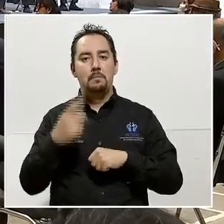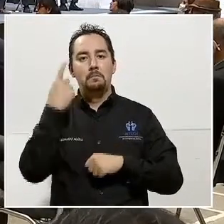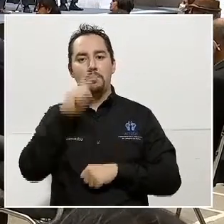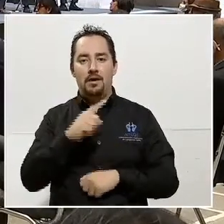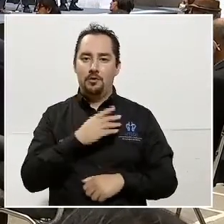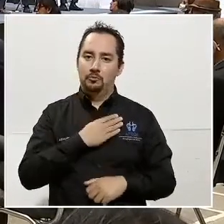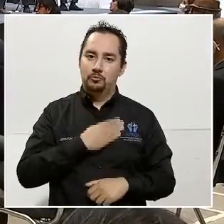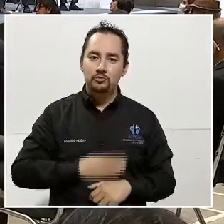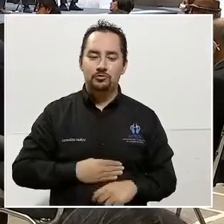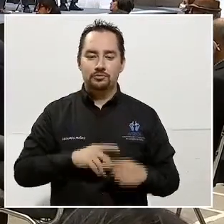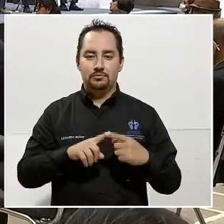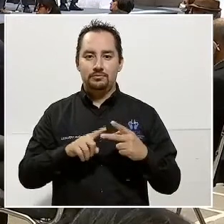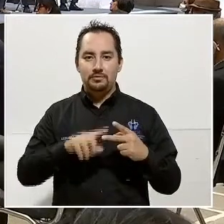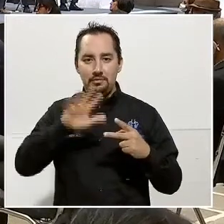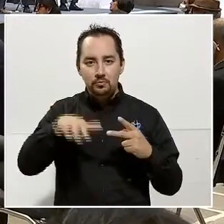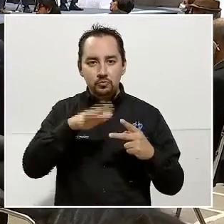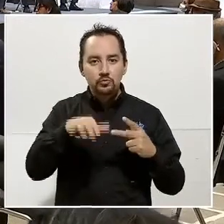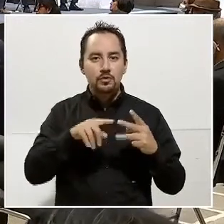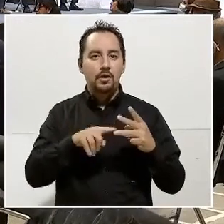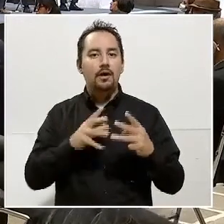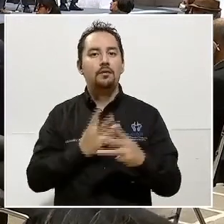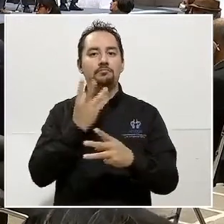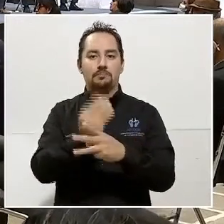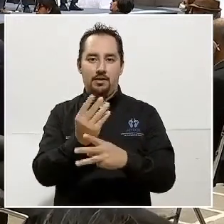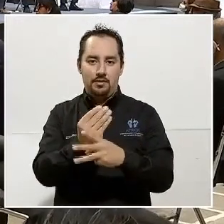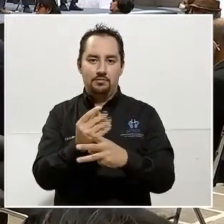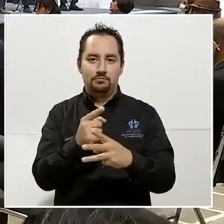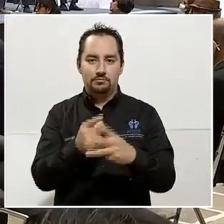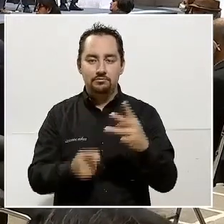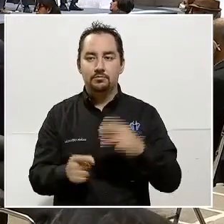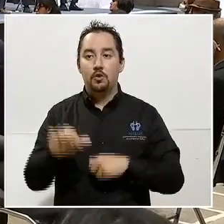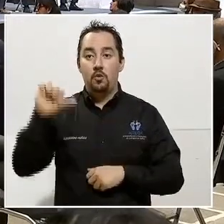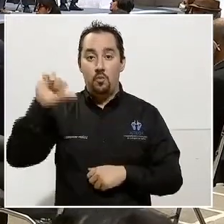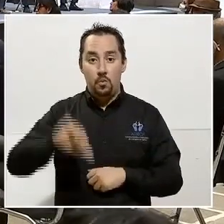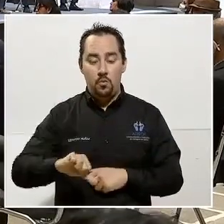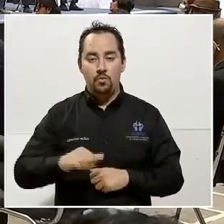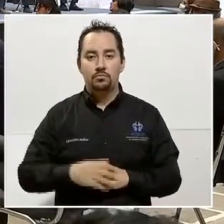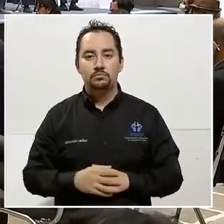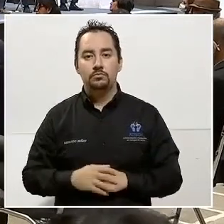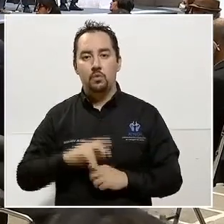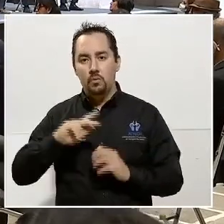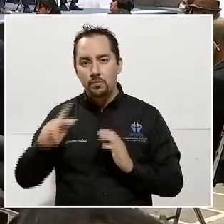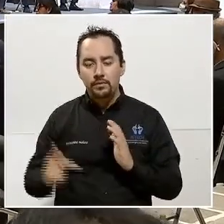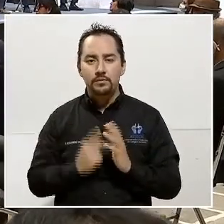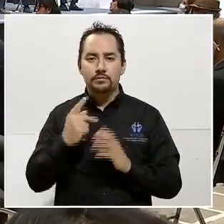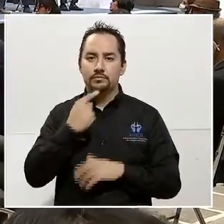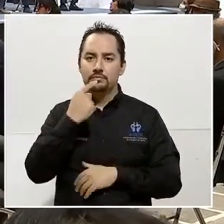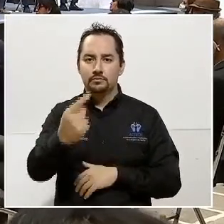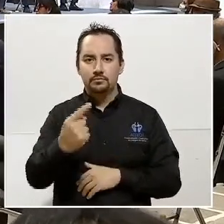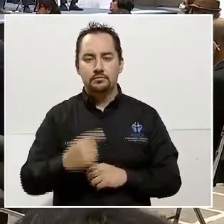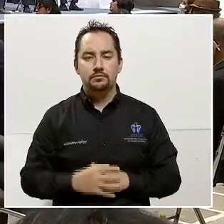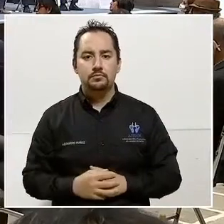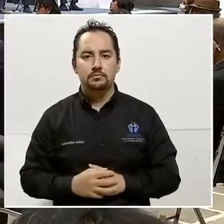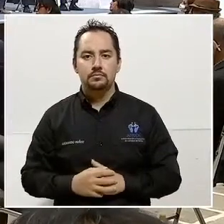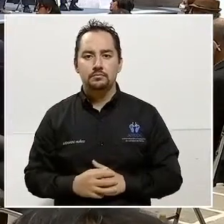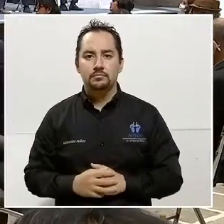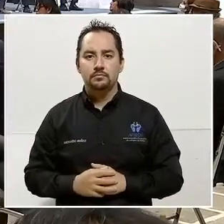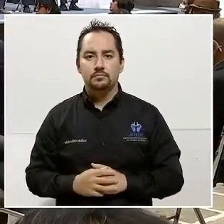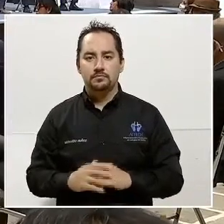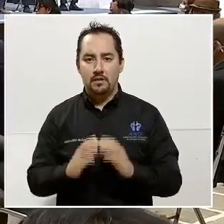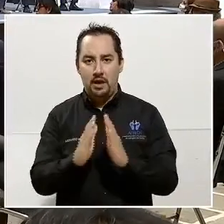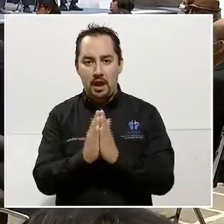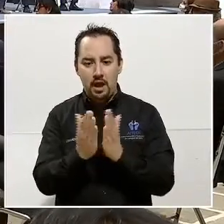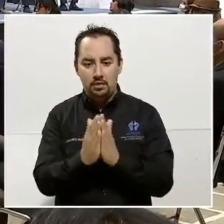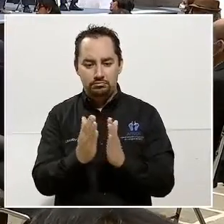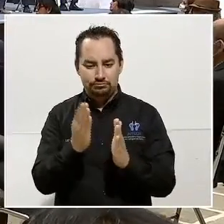justicia, búsqueda y reparación. Hoy reiteramos de nueva cuenta los archivos y